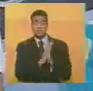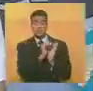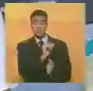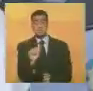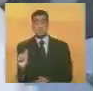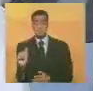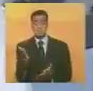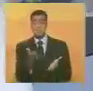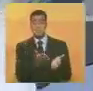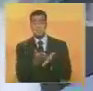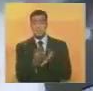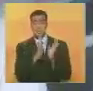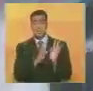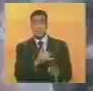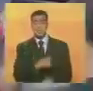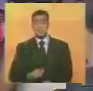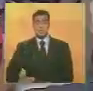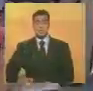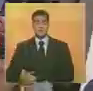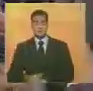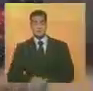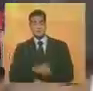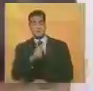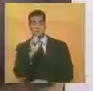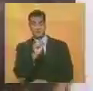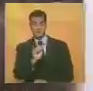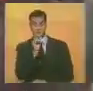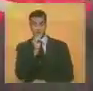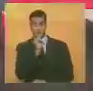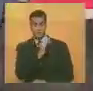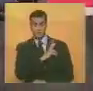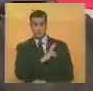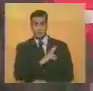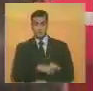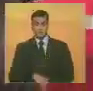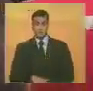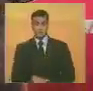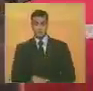continuarán en huelga de hambre. Carla Salcedo Flores, Noticiero Venevisión.